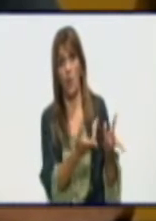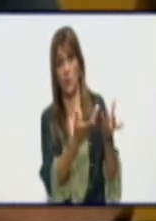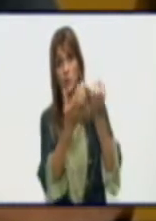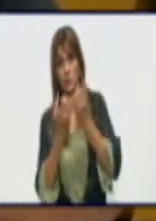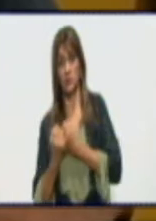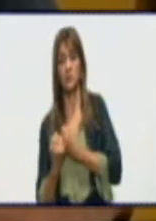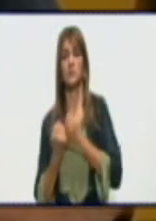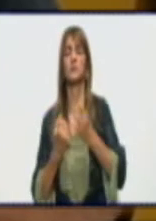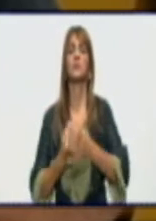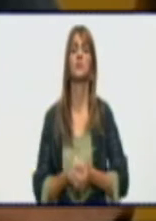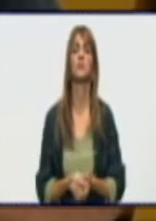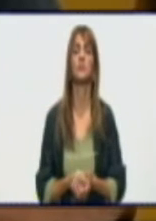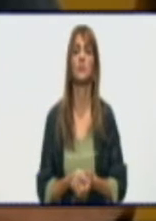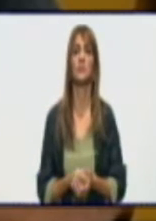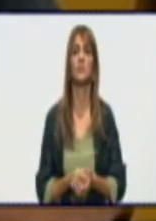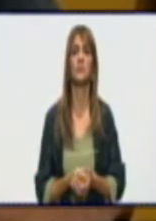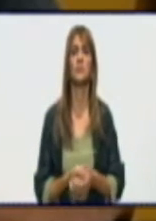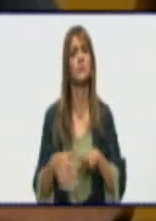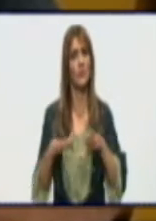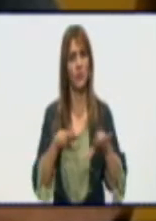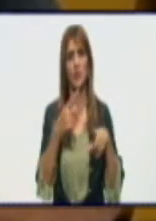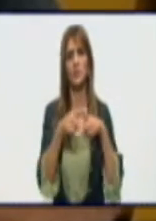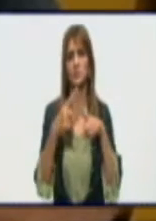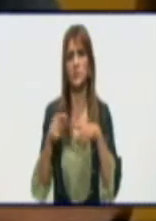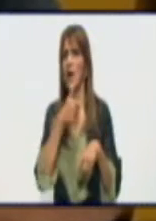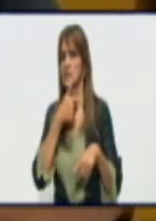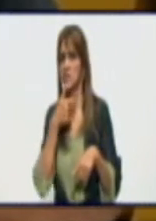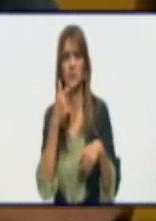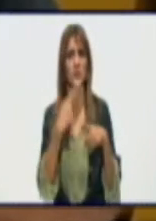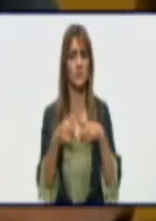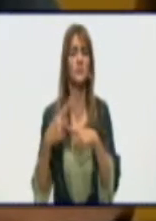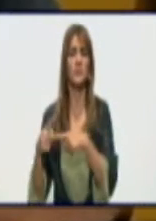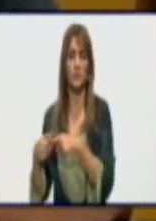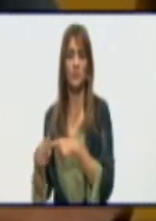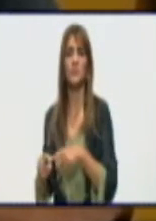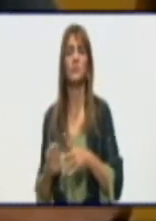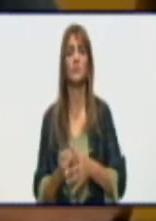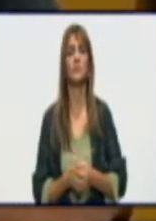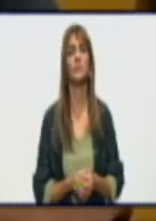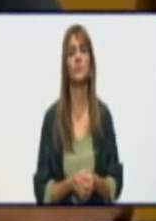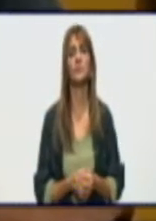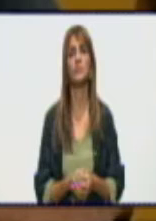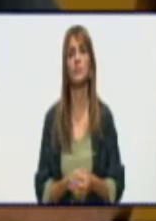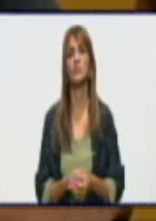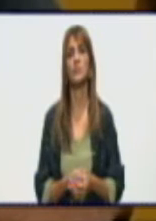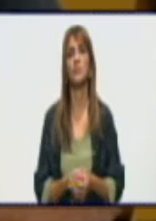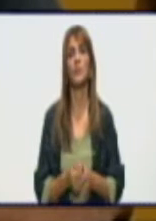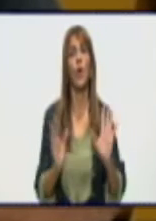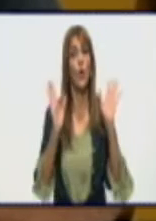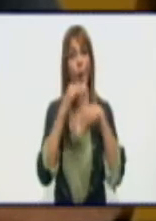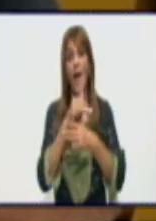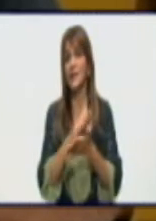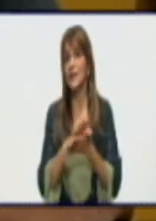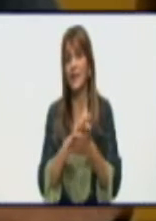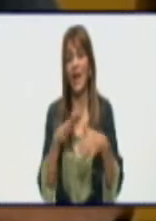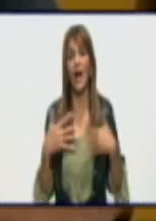decir, la levadura, el núcleo, el aceite, es decir, que hoy no hay nada que atente contra que el